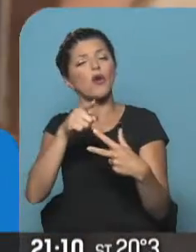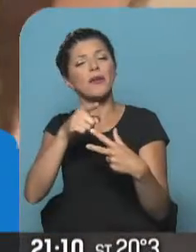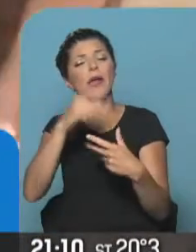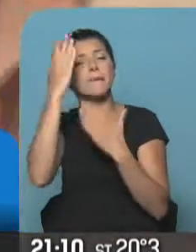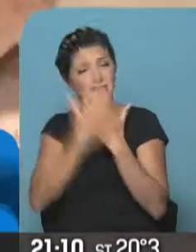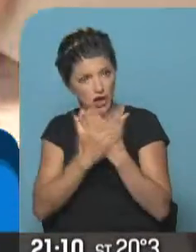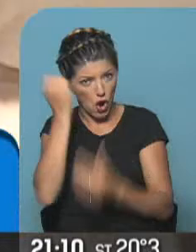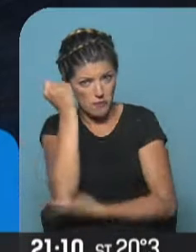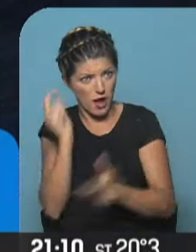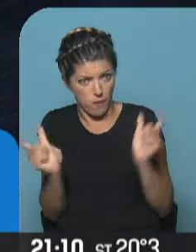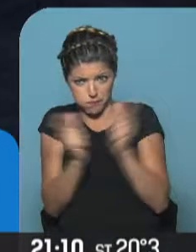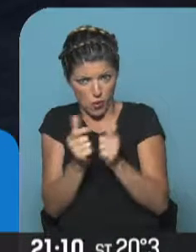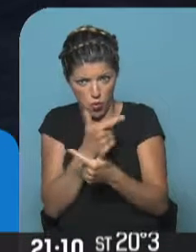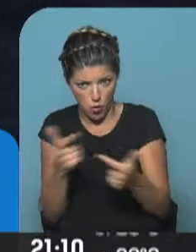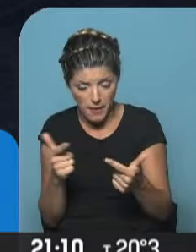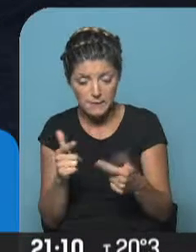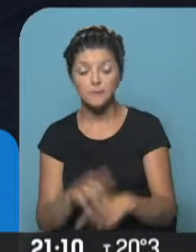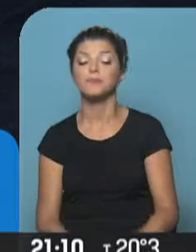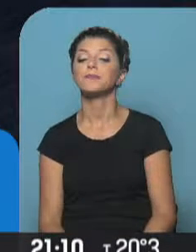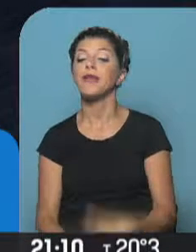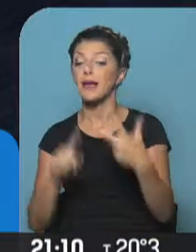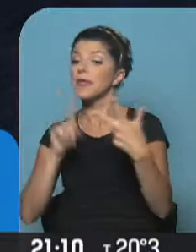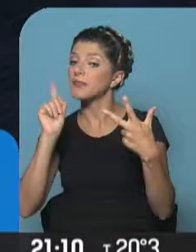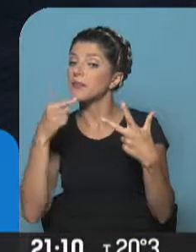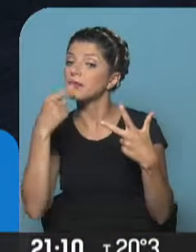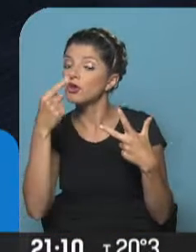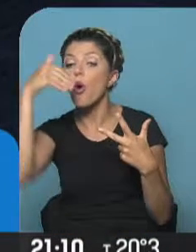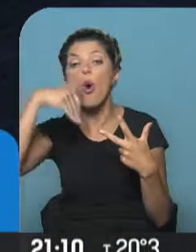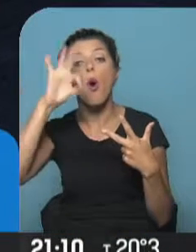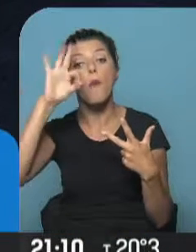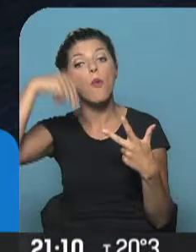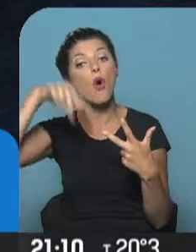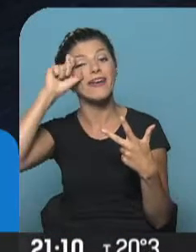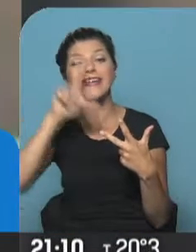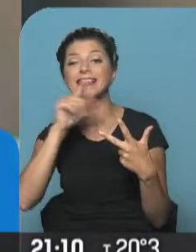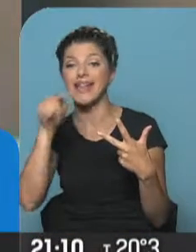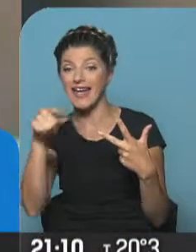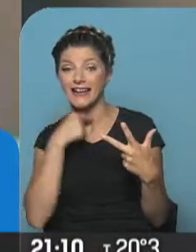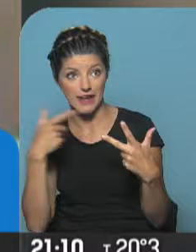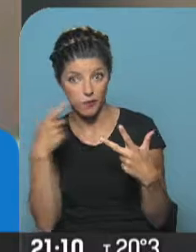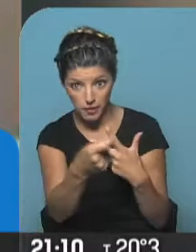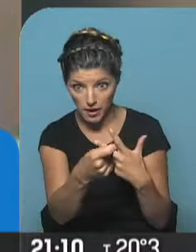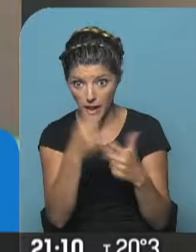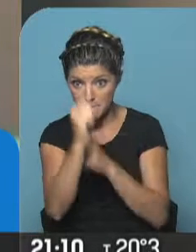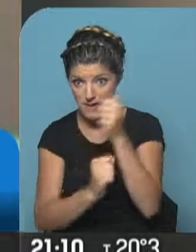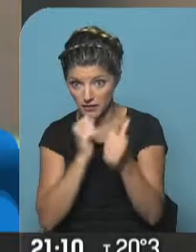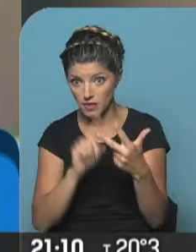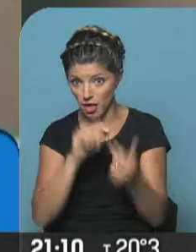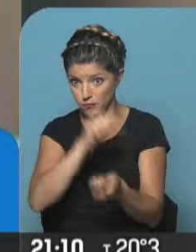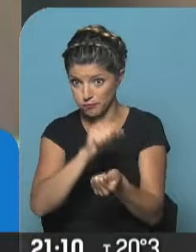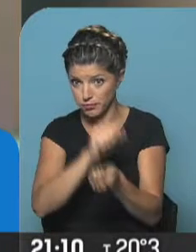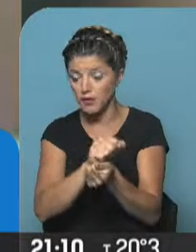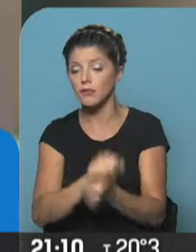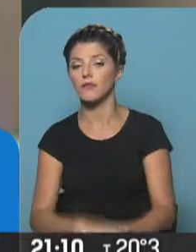ministerio de economía también señaló que raúl moneta quería comprar ciccone se plantea que hubo una reunión en el ministerio de